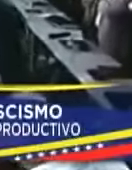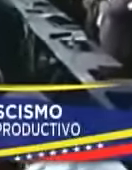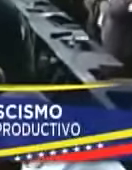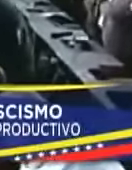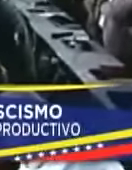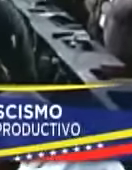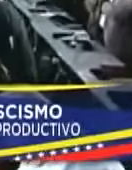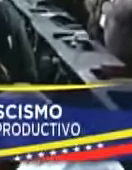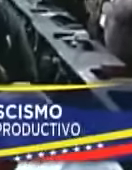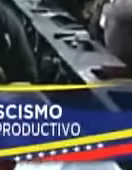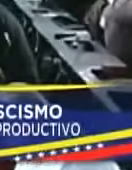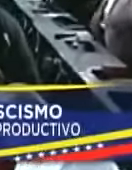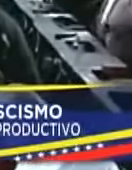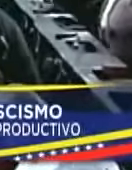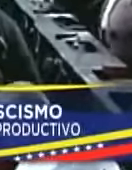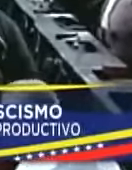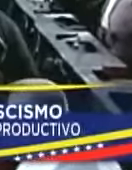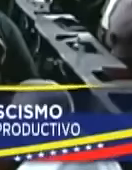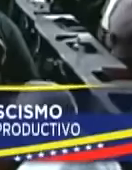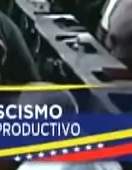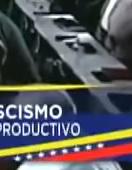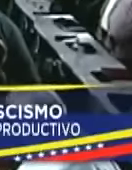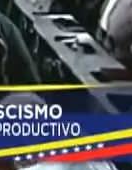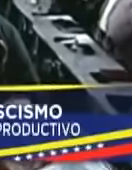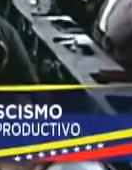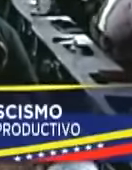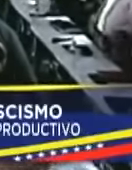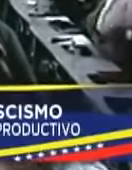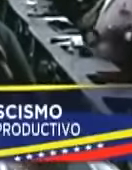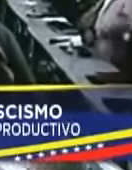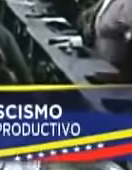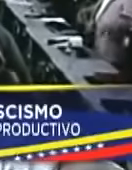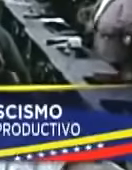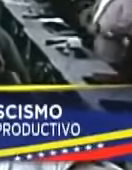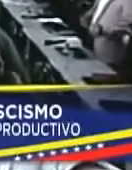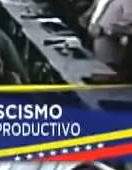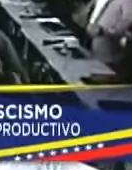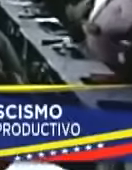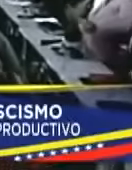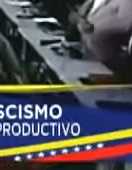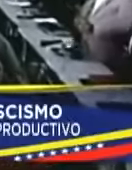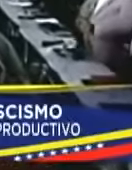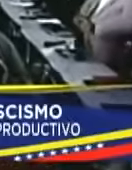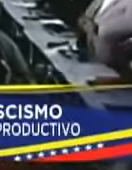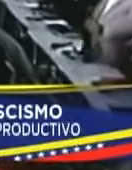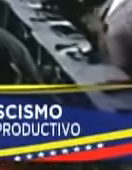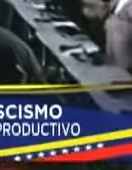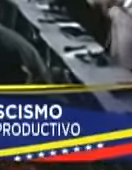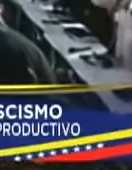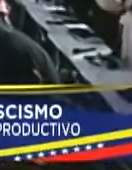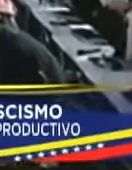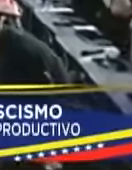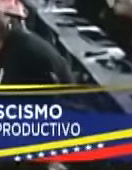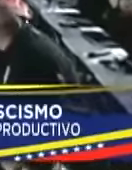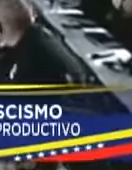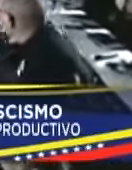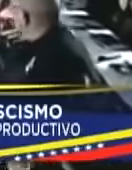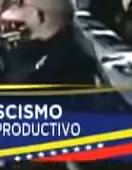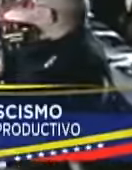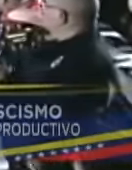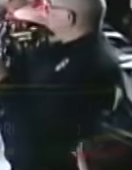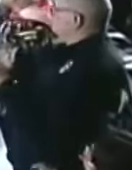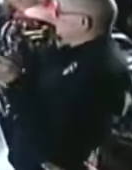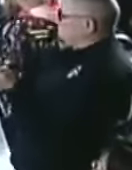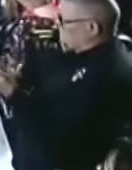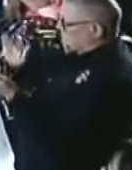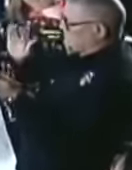Ha quedado instalado de esta manera el comando de campaña Venezuela Nuestra del siglo XXI.